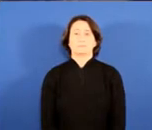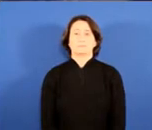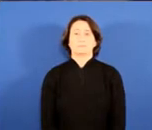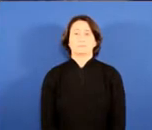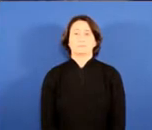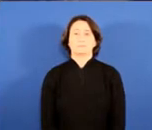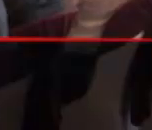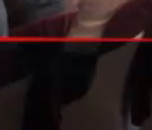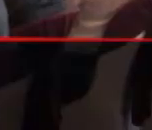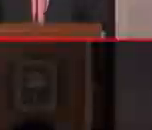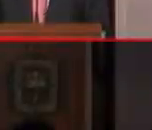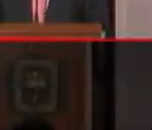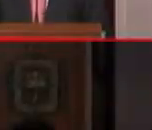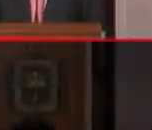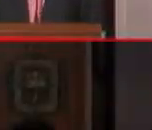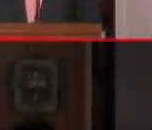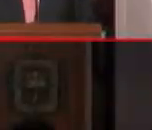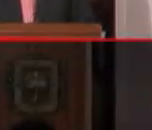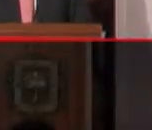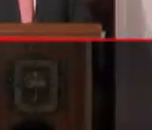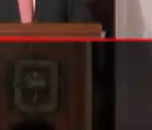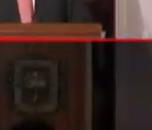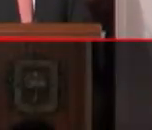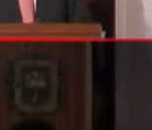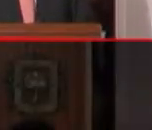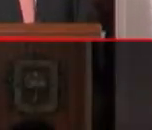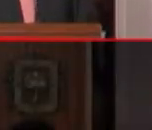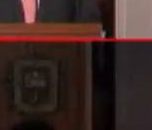El acto de entrega de los galardones tendrá lugar el 30 de noviembre en el Palacio Foral.